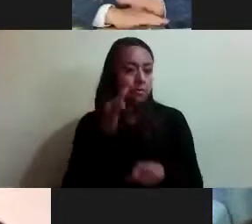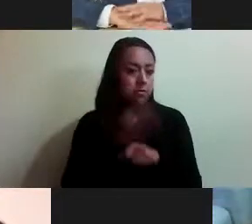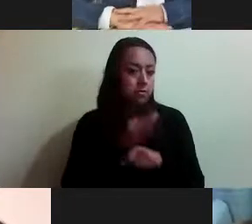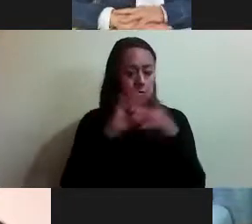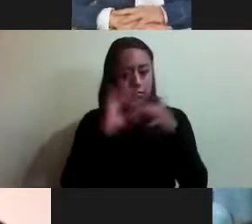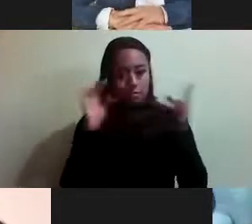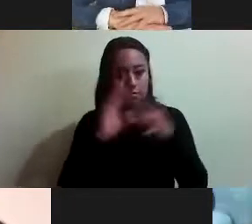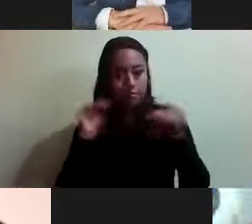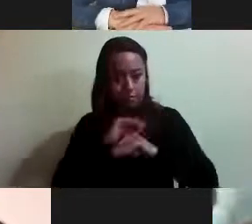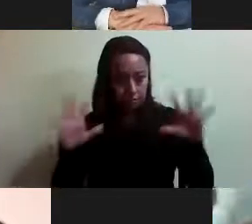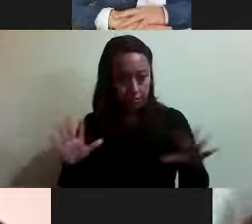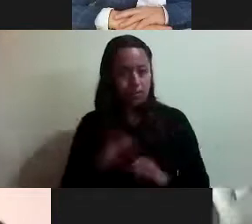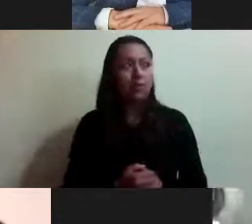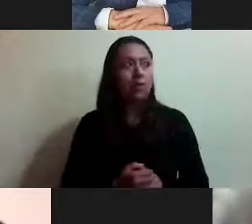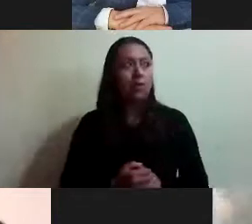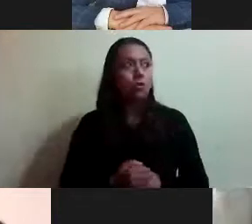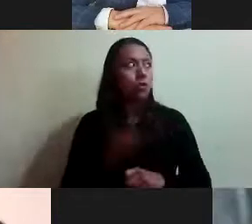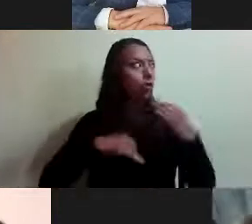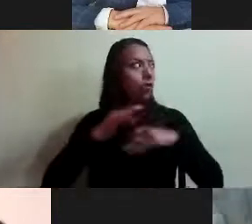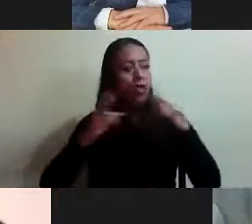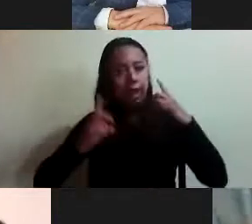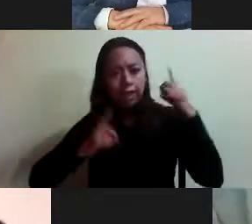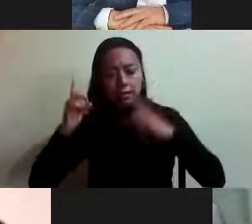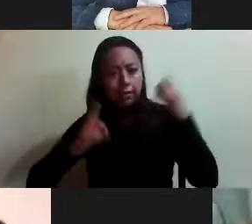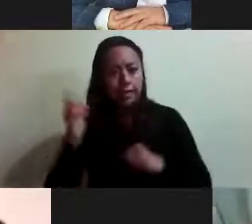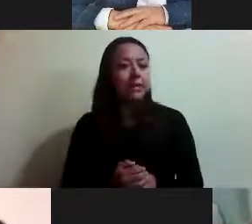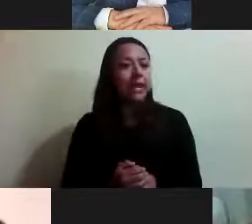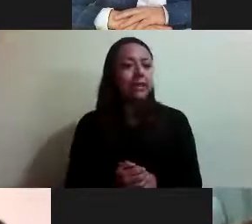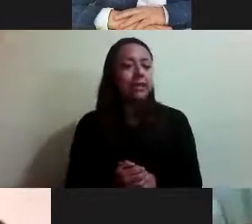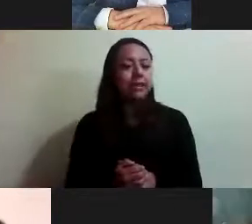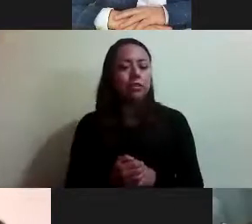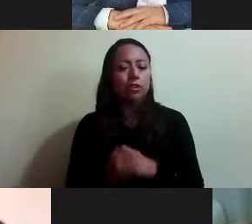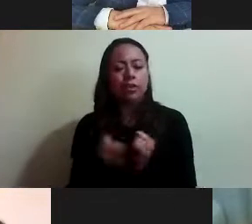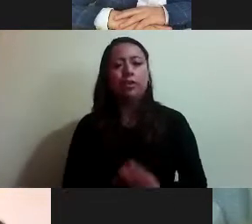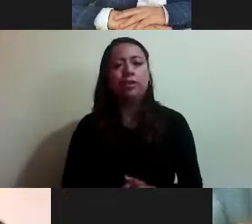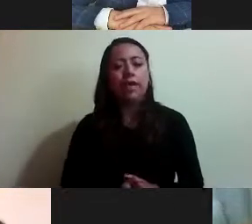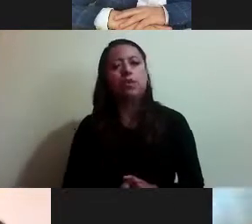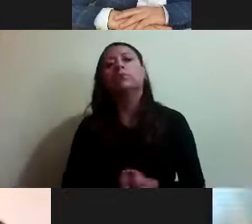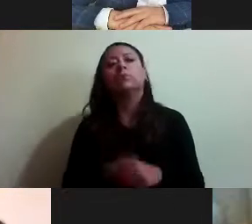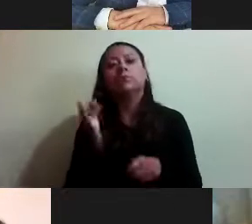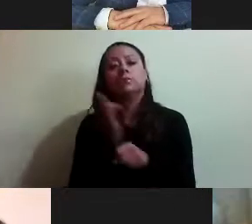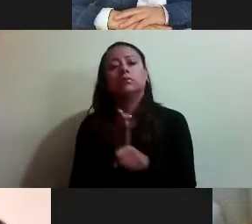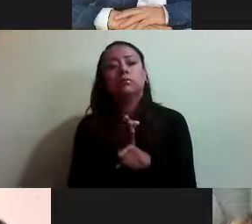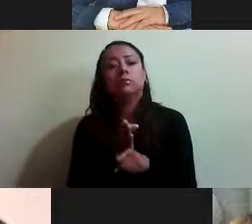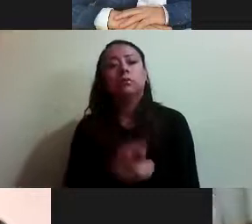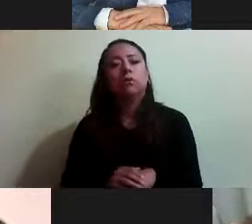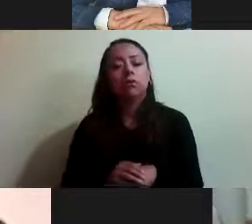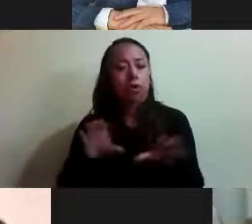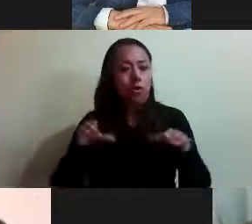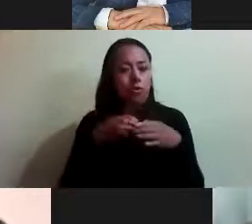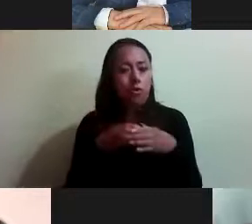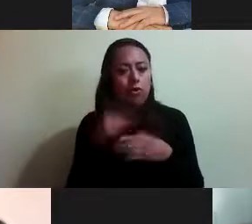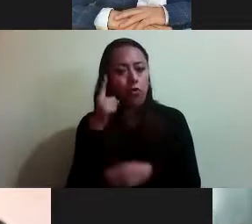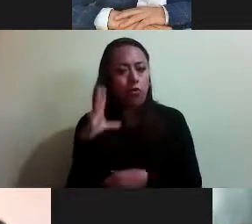que tenemos, ¿no? Y también quiero precisar, pues sí, el ejercicio de recorte del Congreso fue un esfuerzo